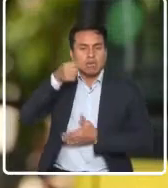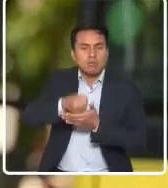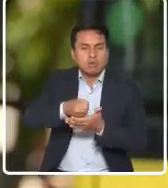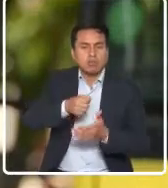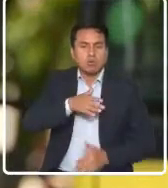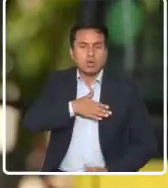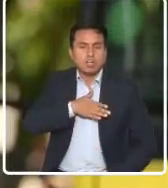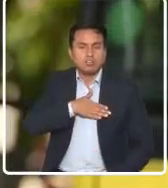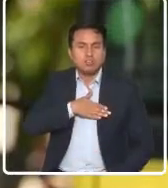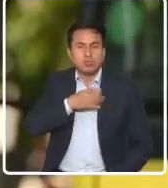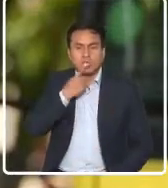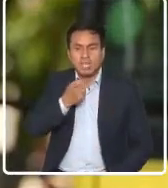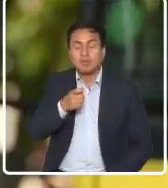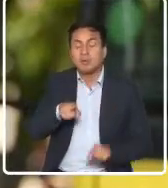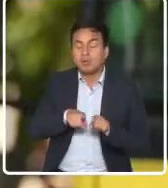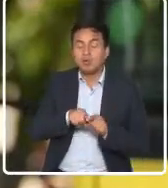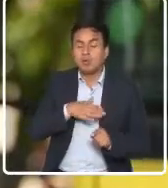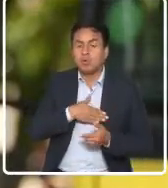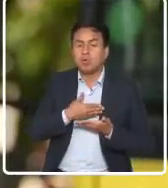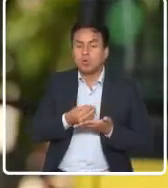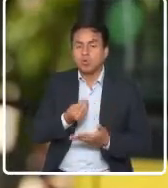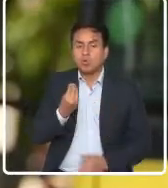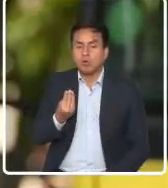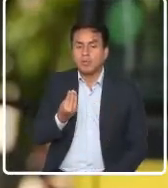y de un corazón terco pero noble,